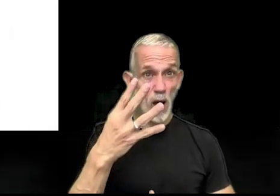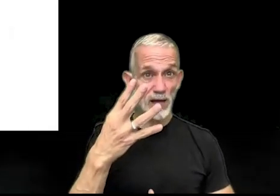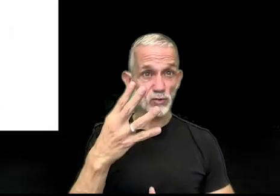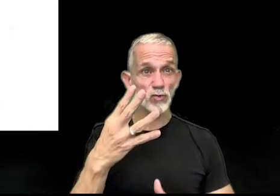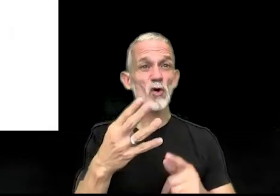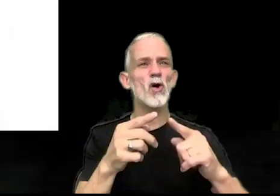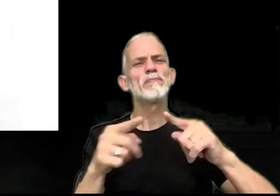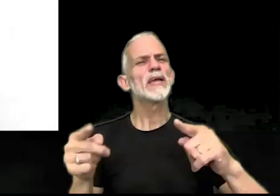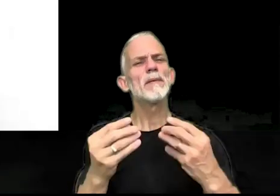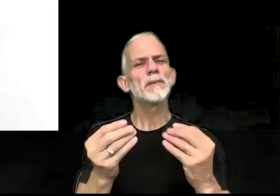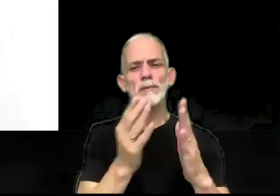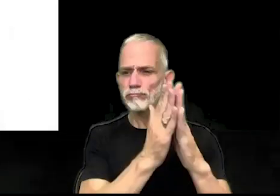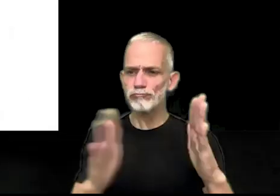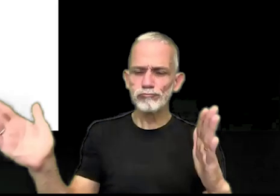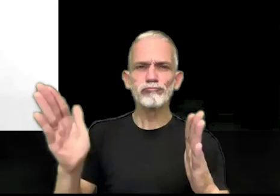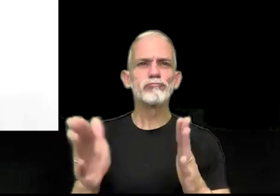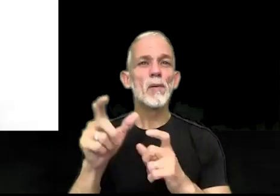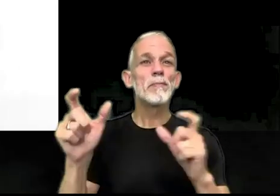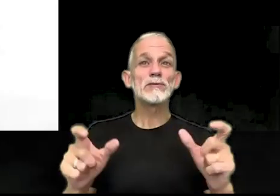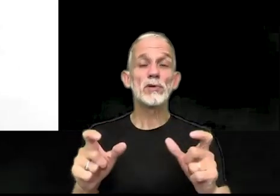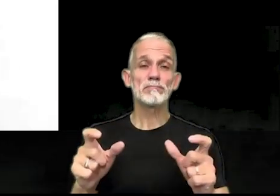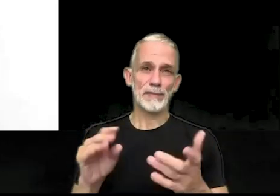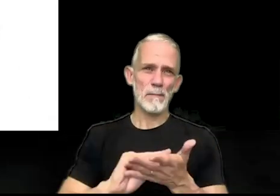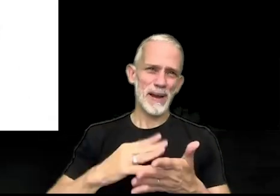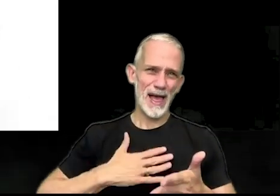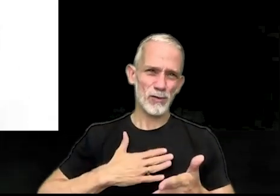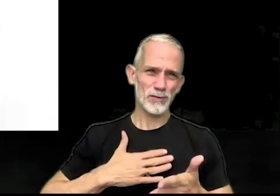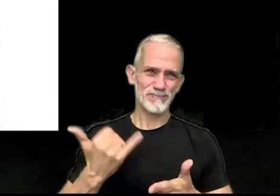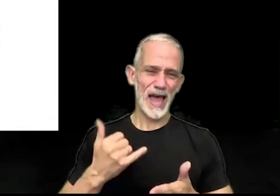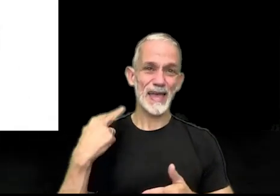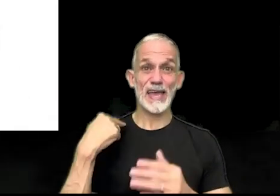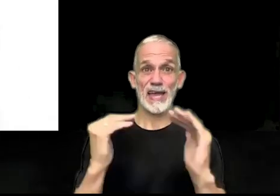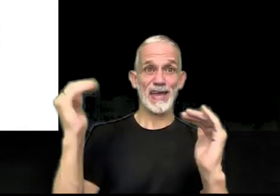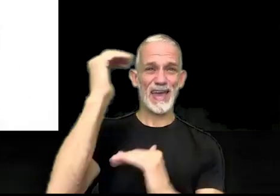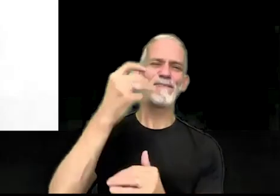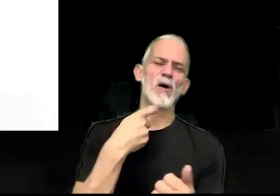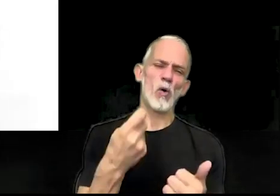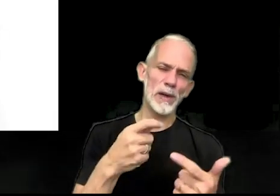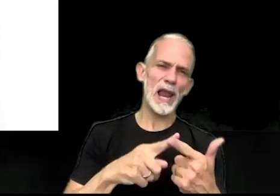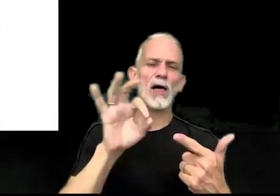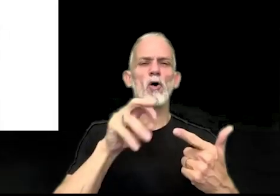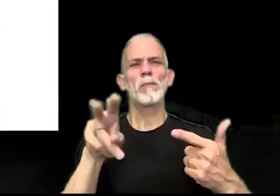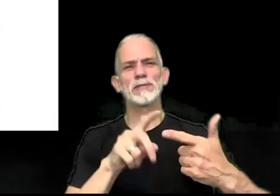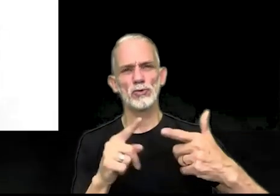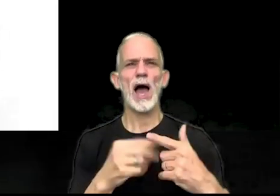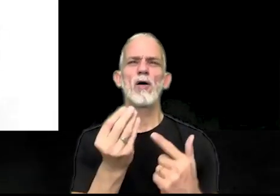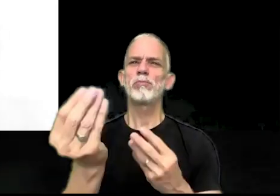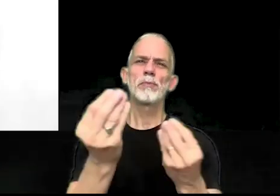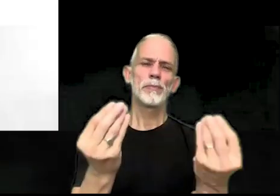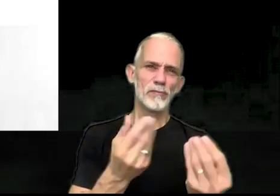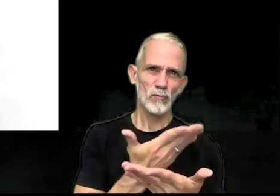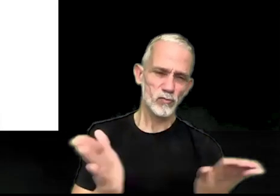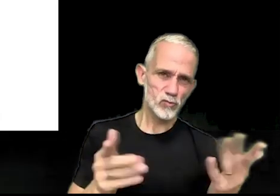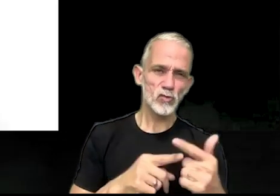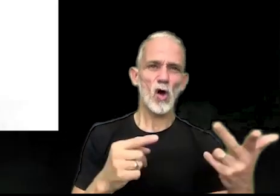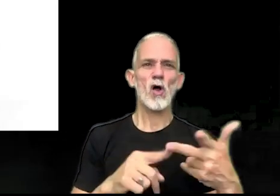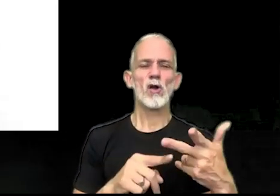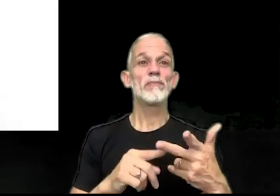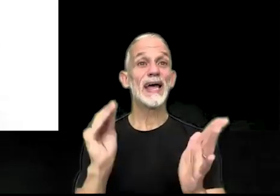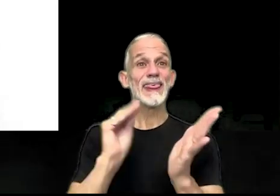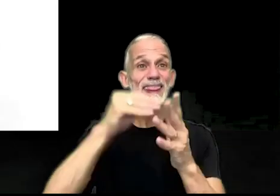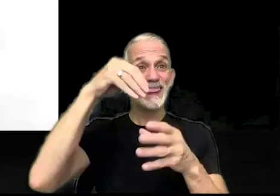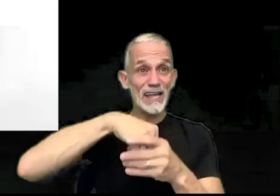2024 que aquellos empleados en relación de dependencia, jubilados, cargos públicos que estén en el